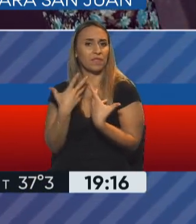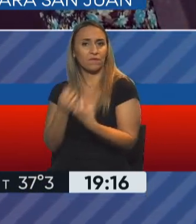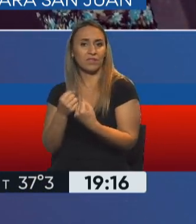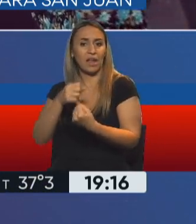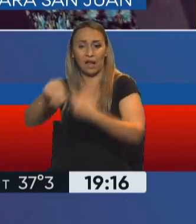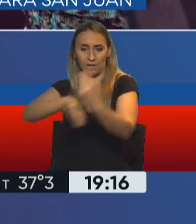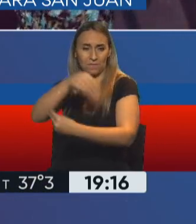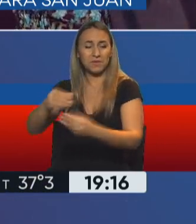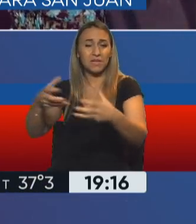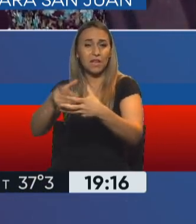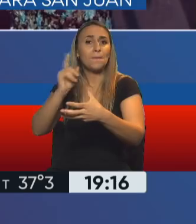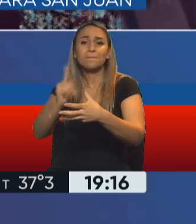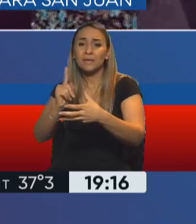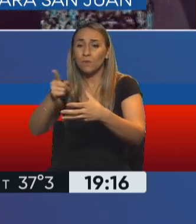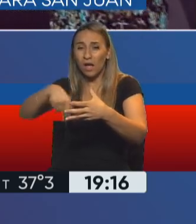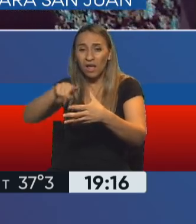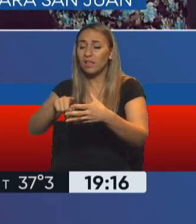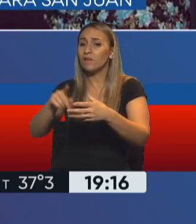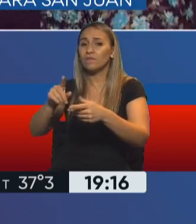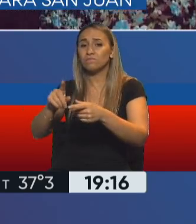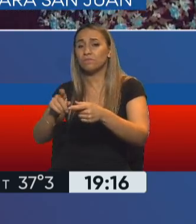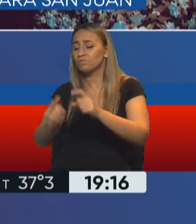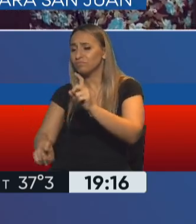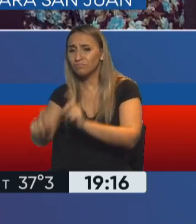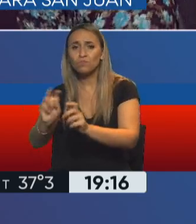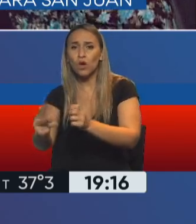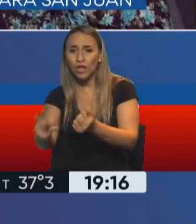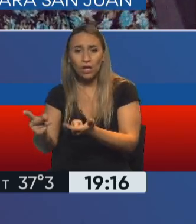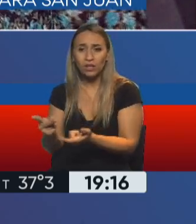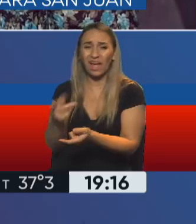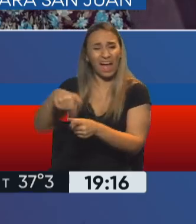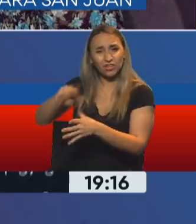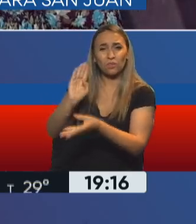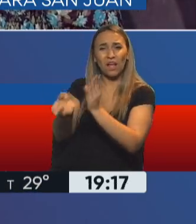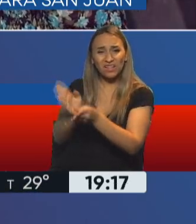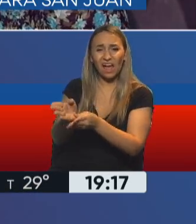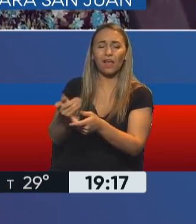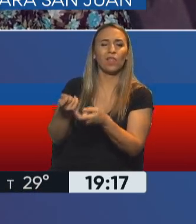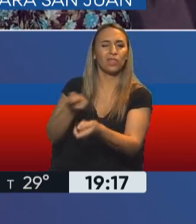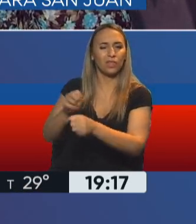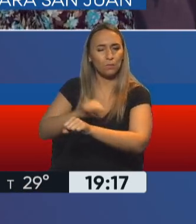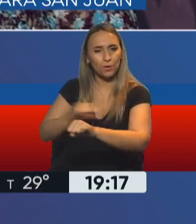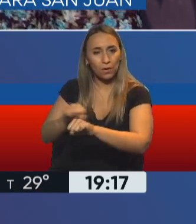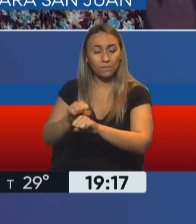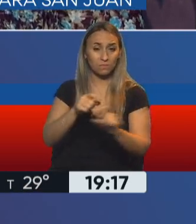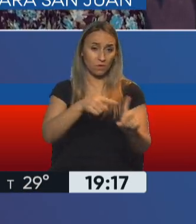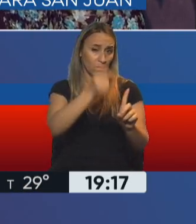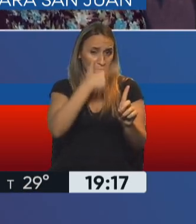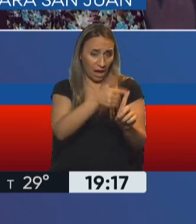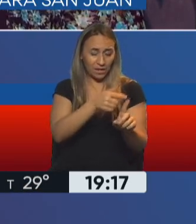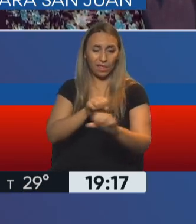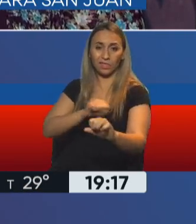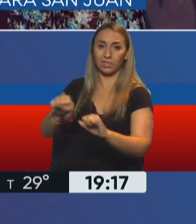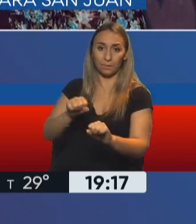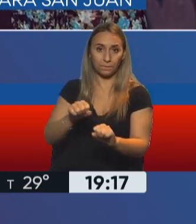los tripulantes ninguneados, olvidados, maltratados, mandados a la muerte por Mauricio Macri, y además, como